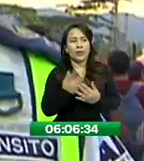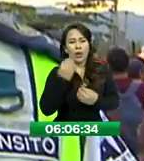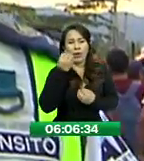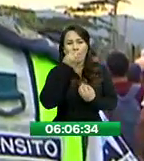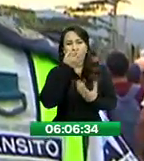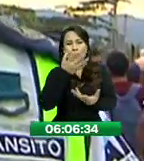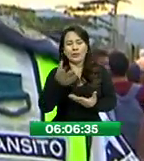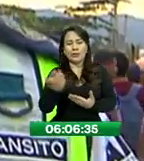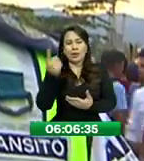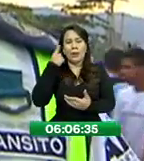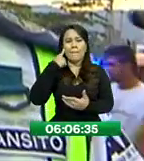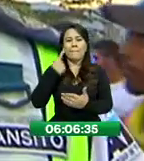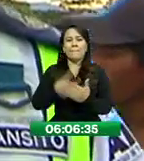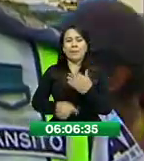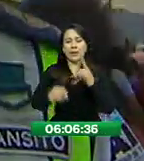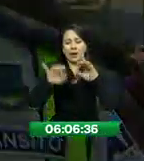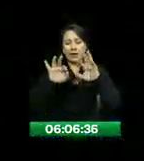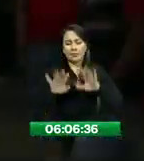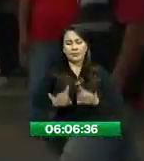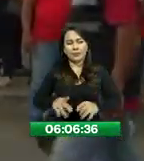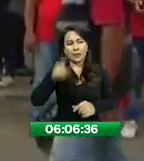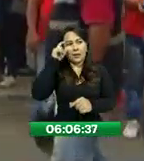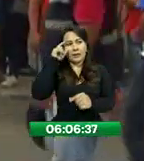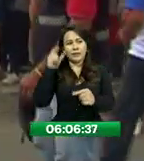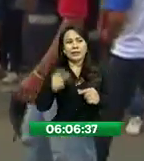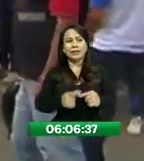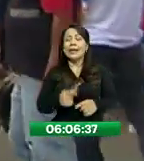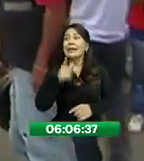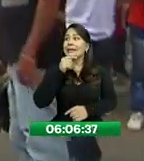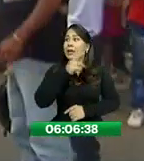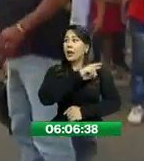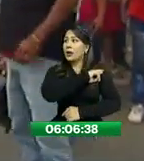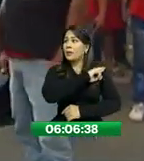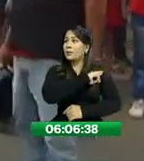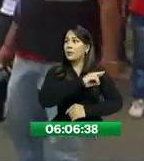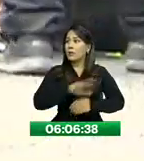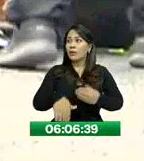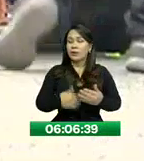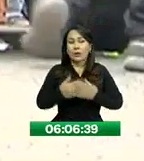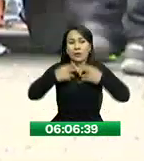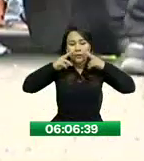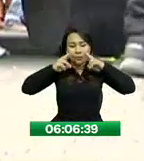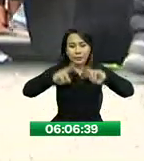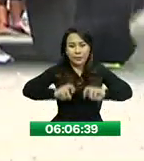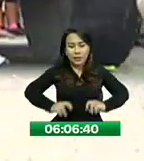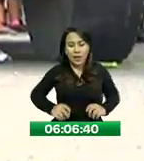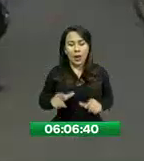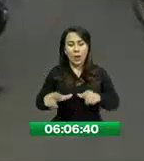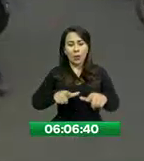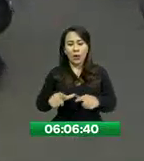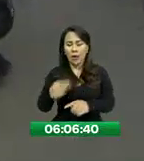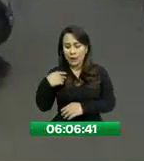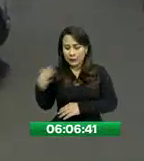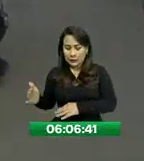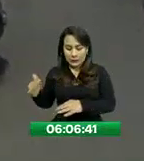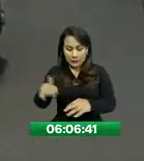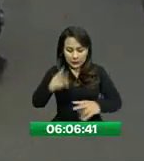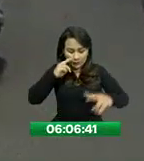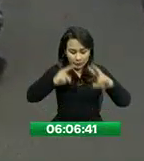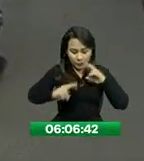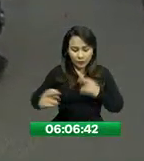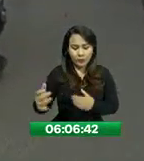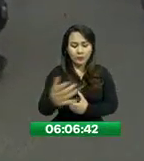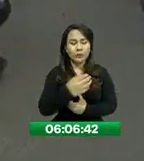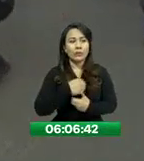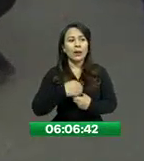mandarle el informe al señor fiscal. Agentes encargados de realizar las pericias llegaron al lugar para recoger evidencias. No